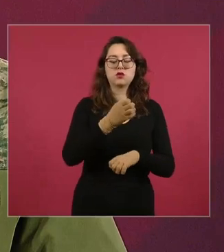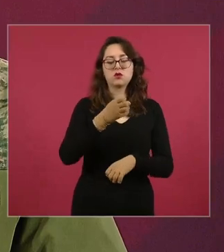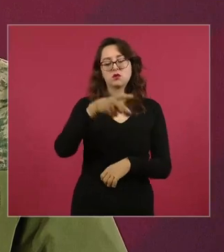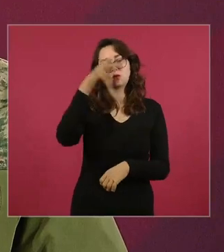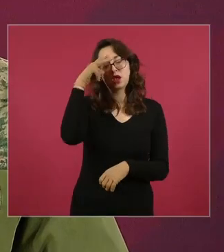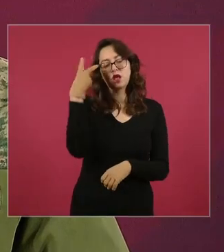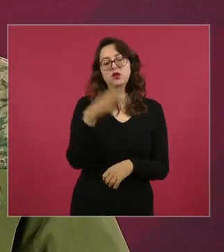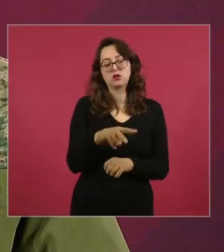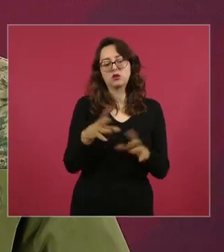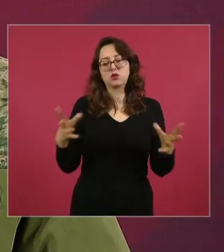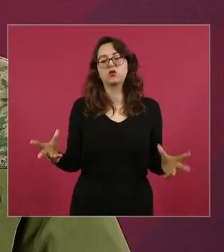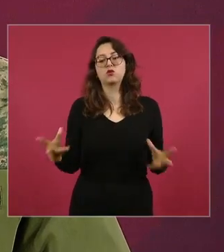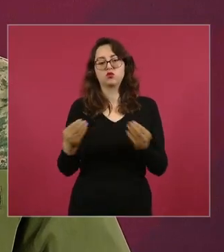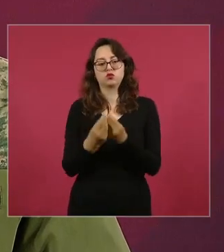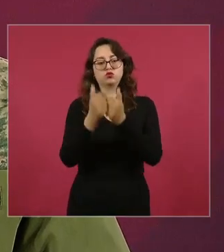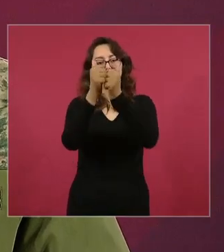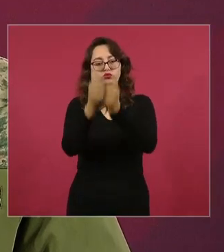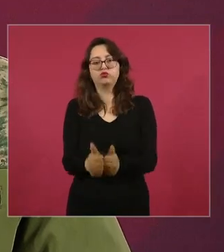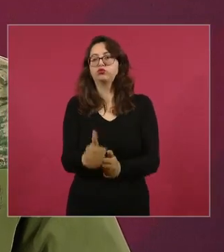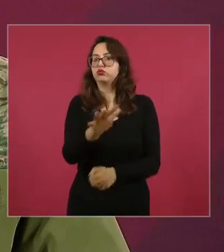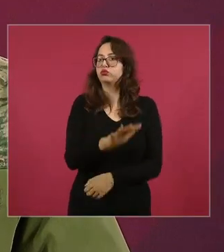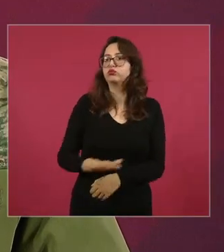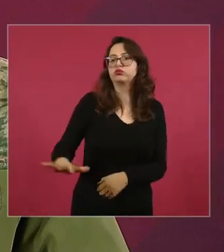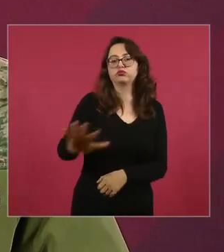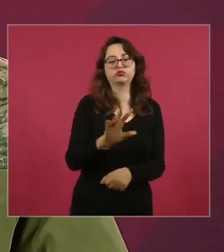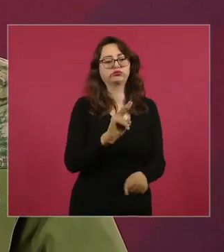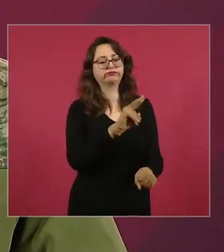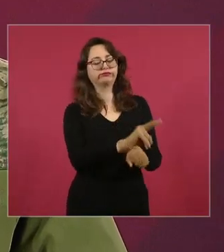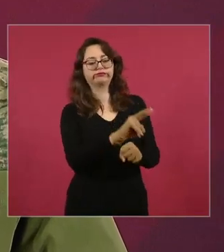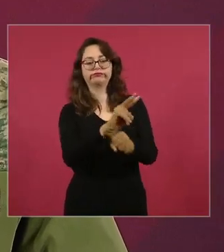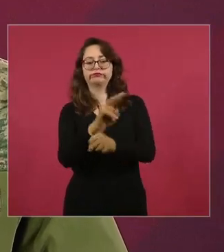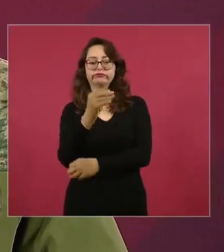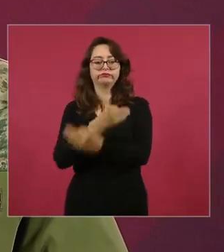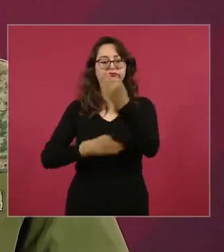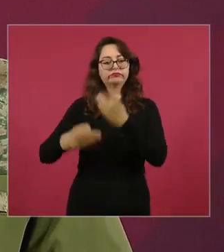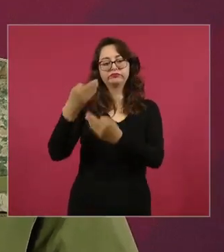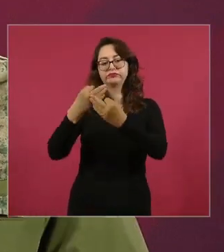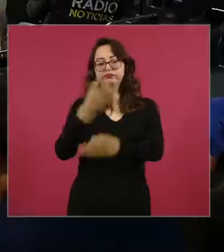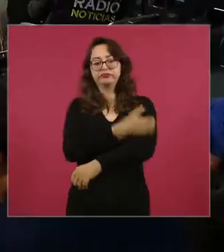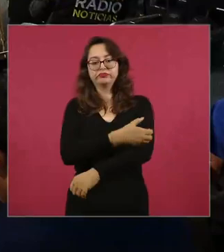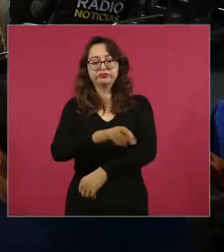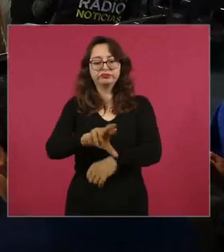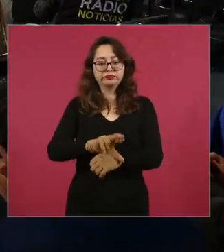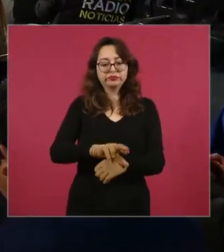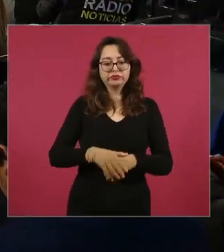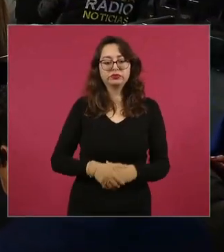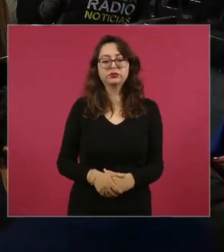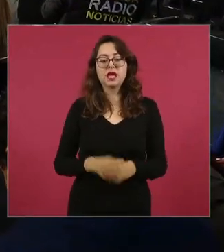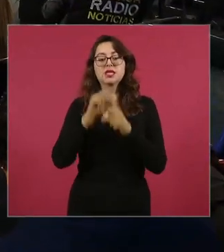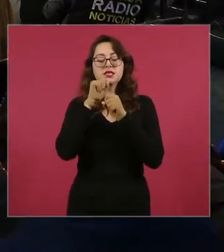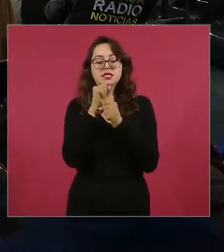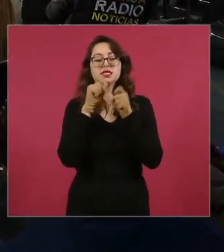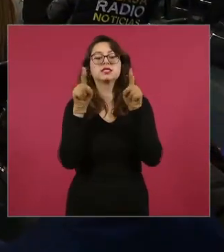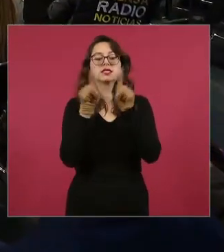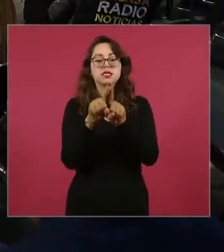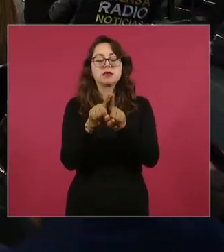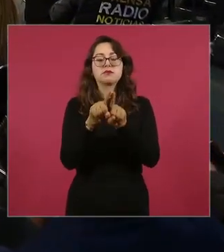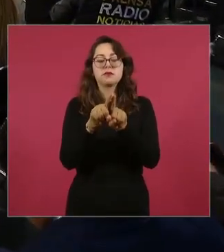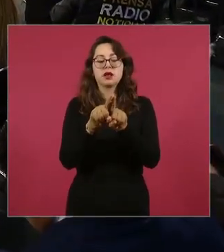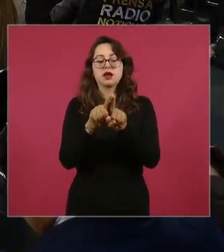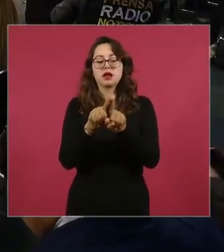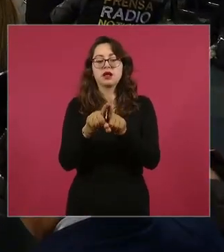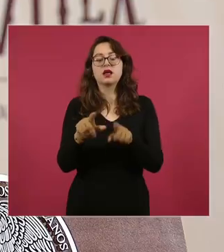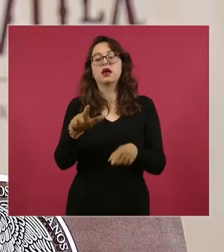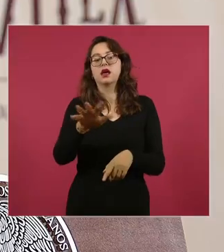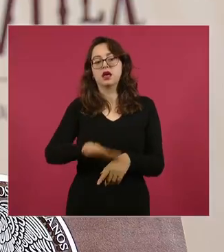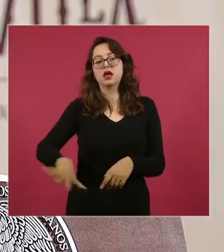los que están presentes ahí en el área para coordinar todos los esfuerzos. Y está el comandante de la zona militar, de